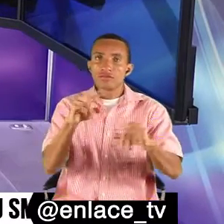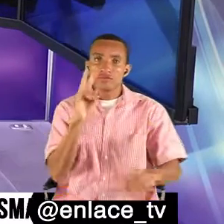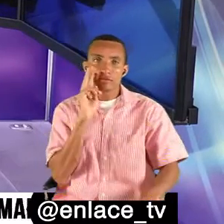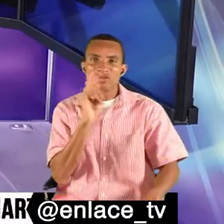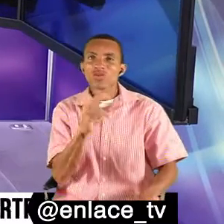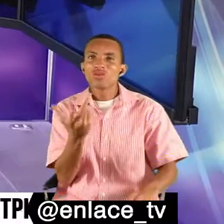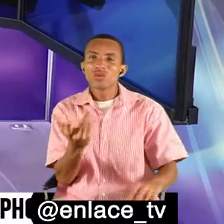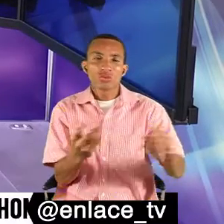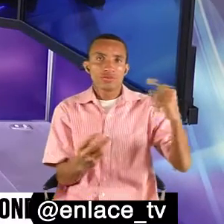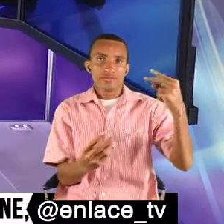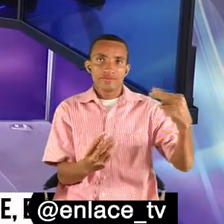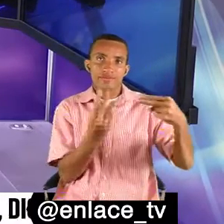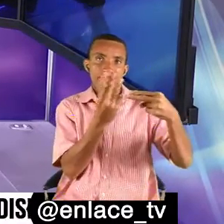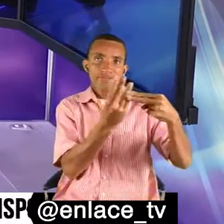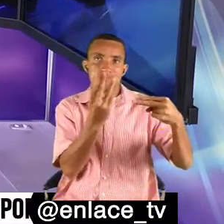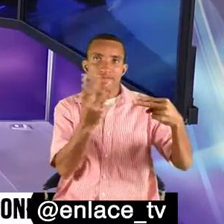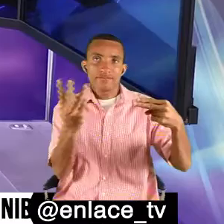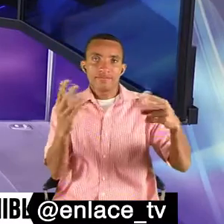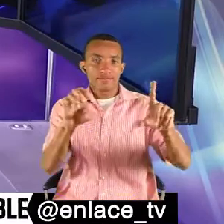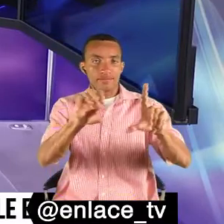través de